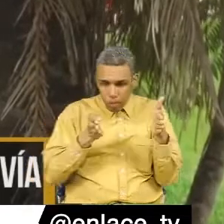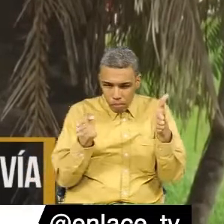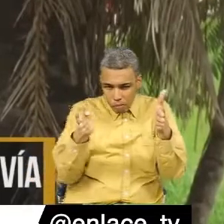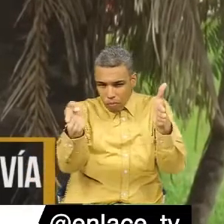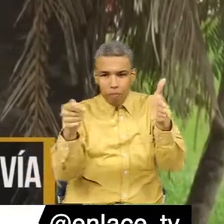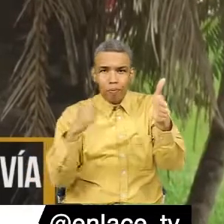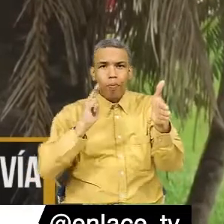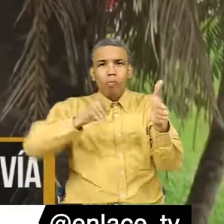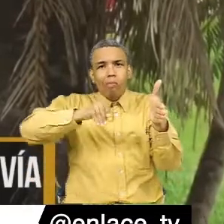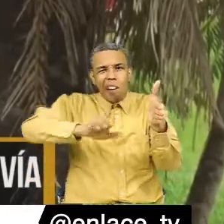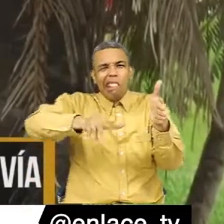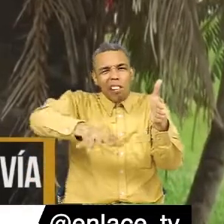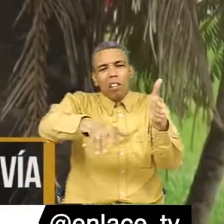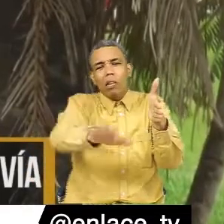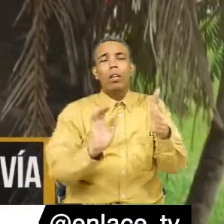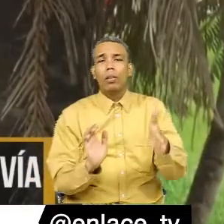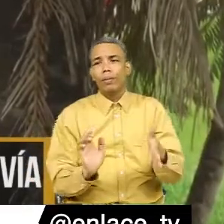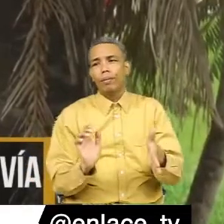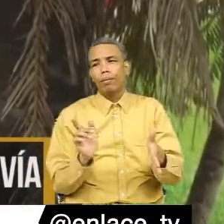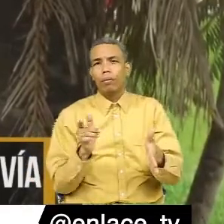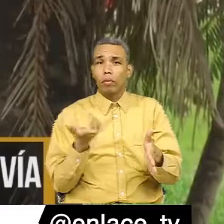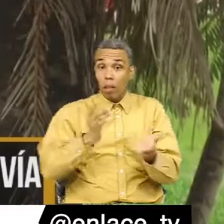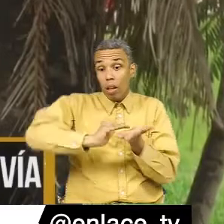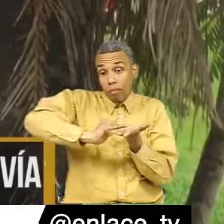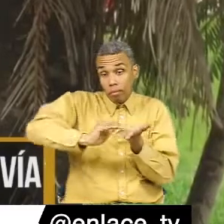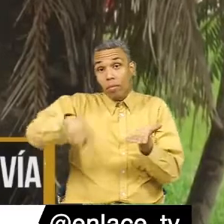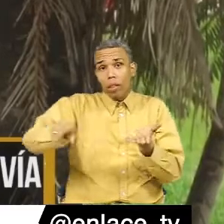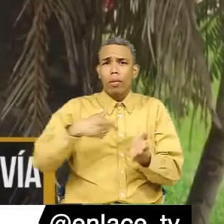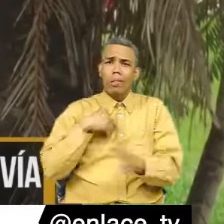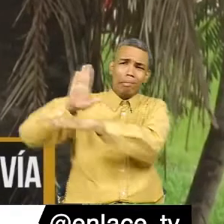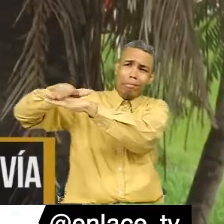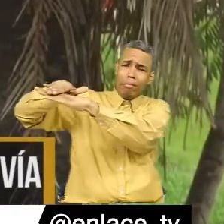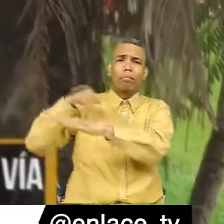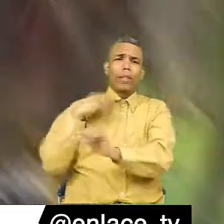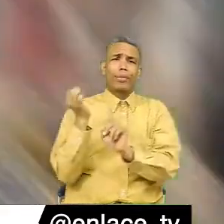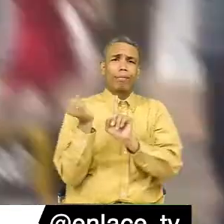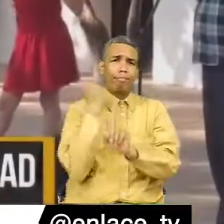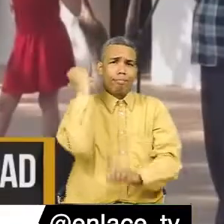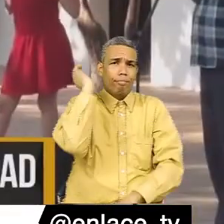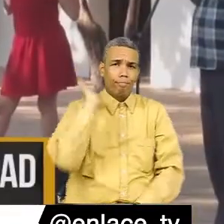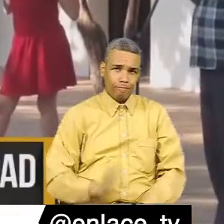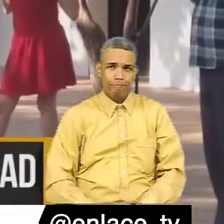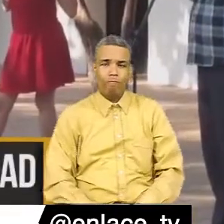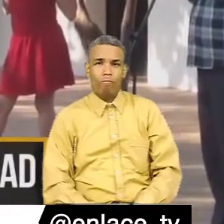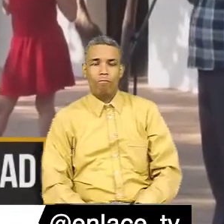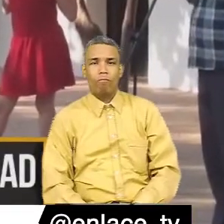Pues salen personas a tapar huecos y todo eso, pero no, eso no es la solución.